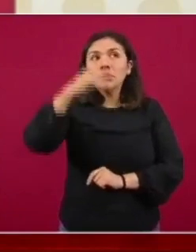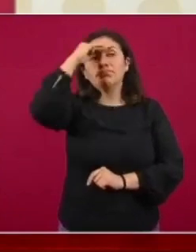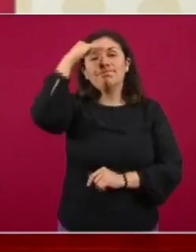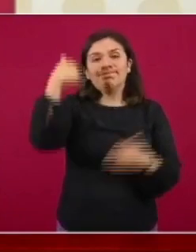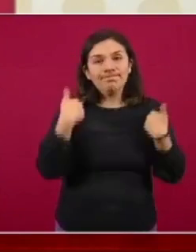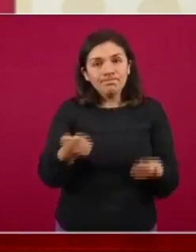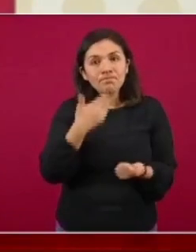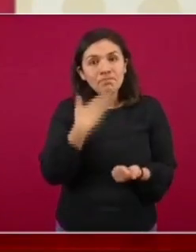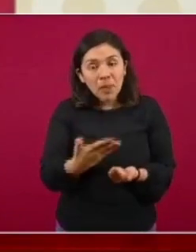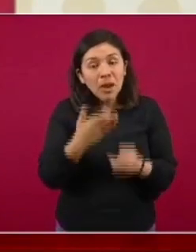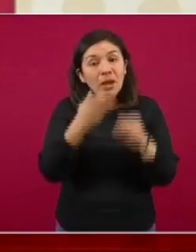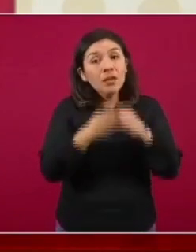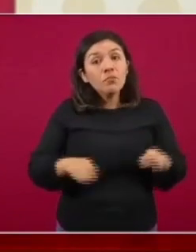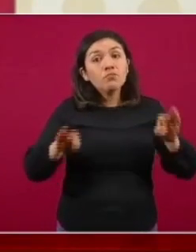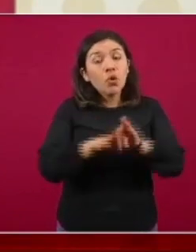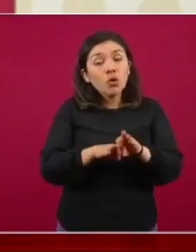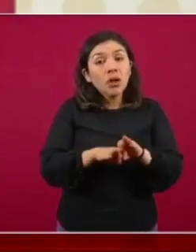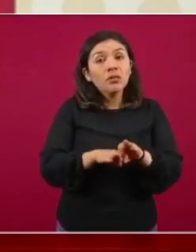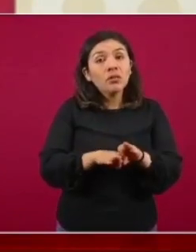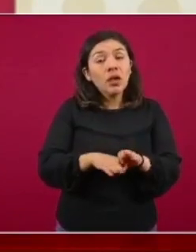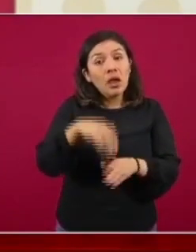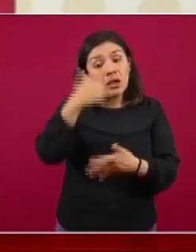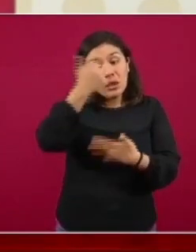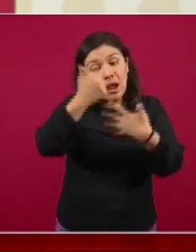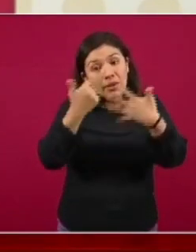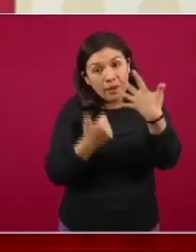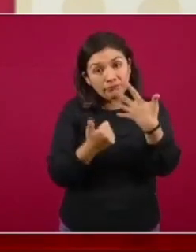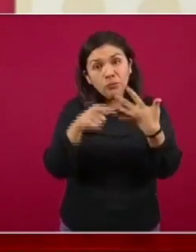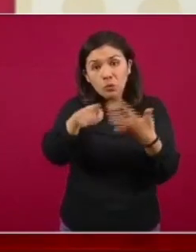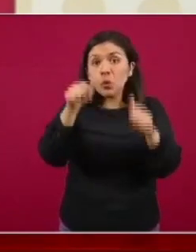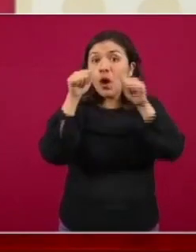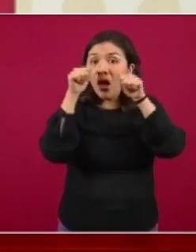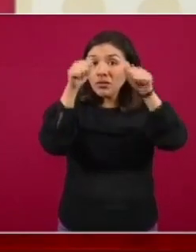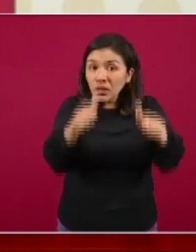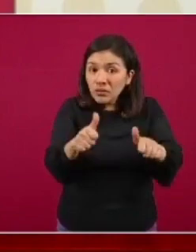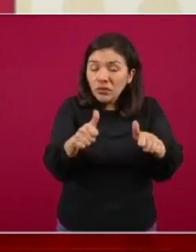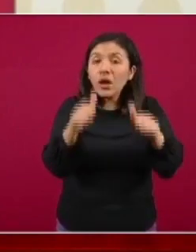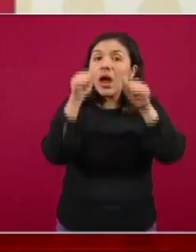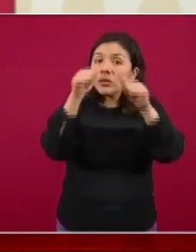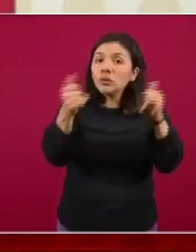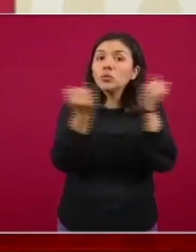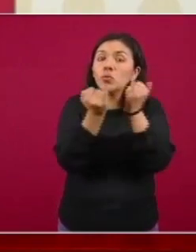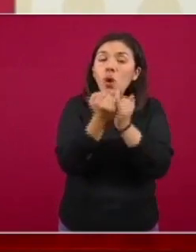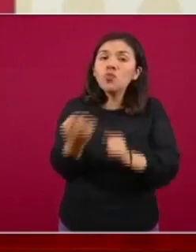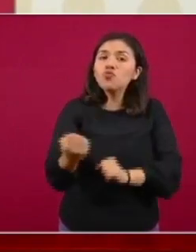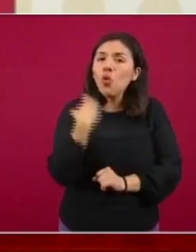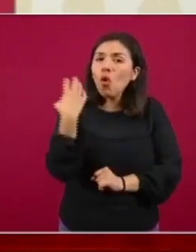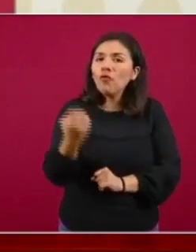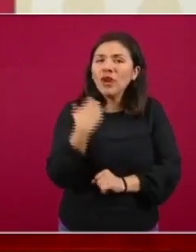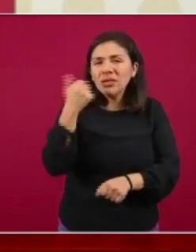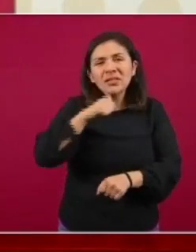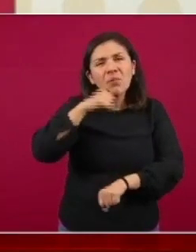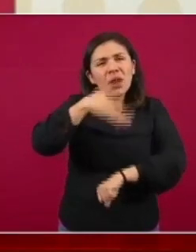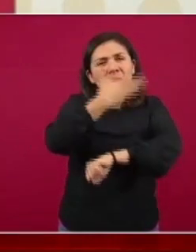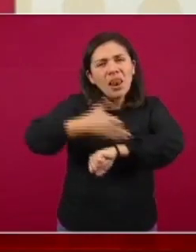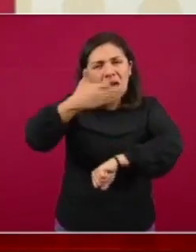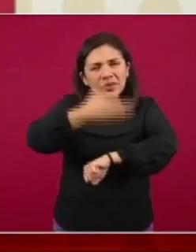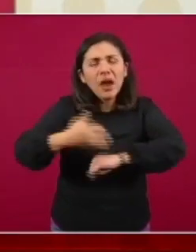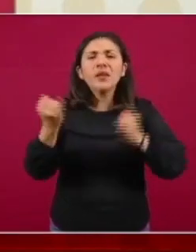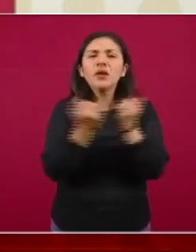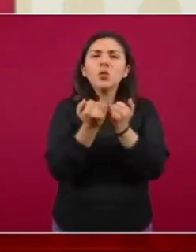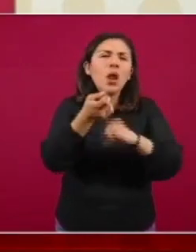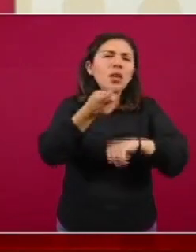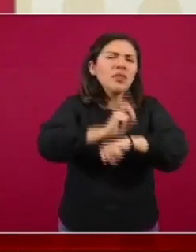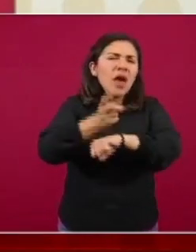conciencia, es muy importante cada una de ellas. Pongan atención también a las conferencias vespertinas y a las